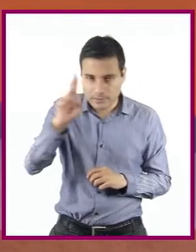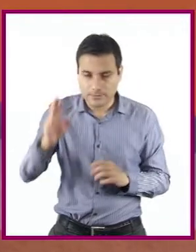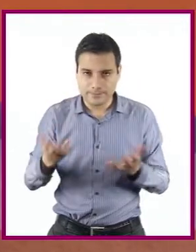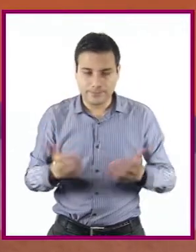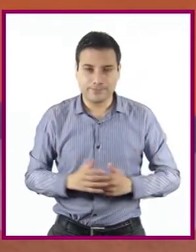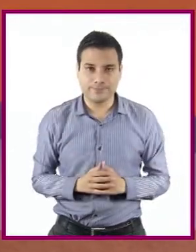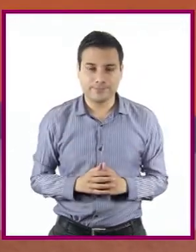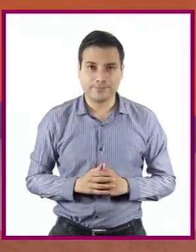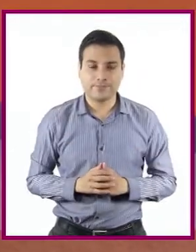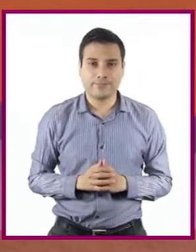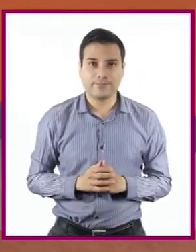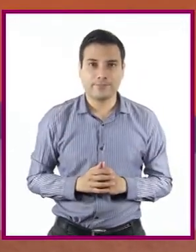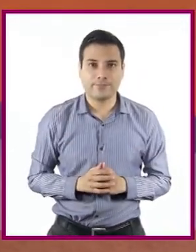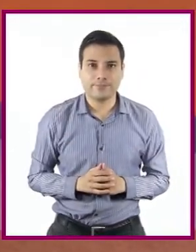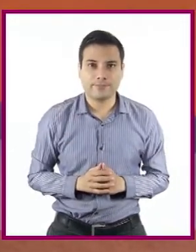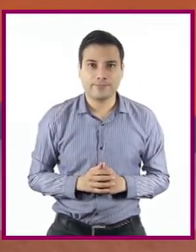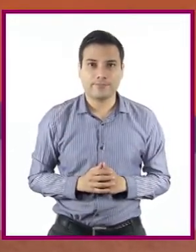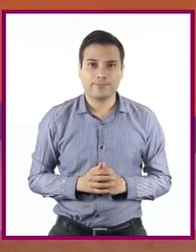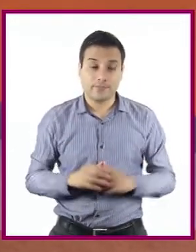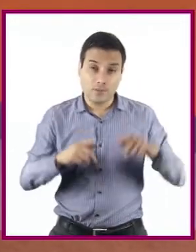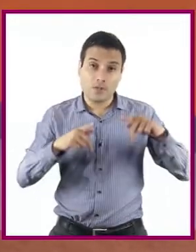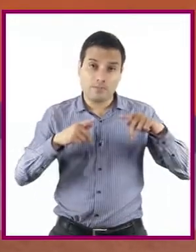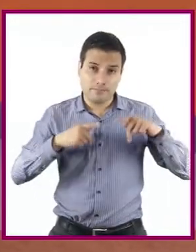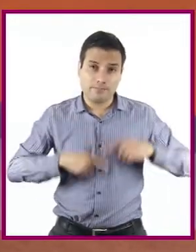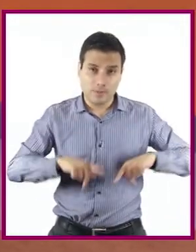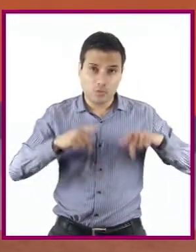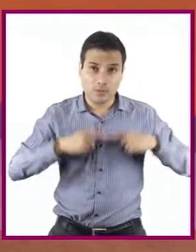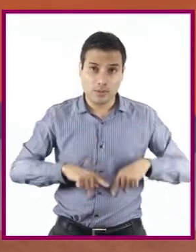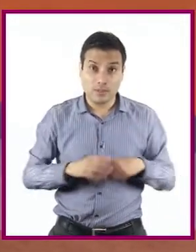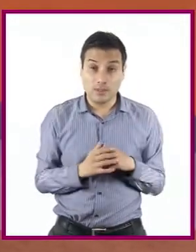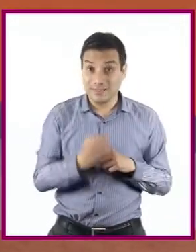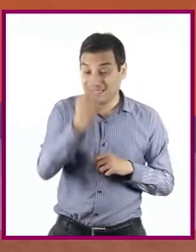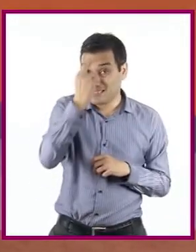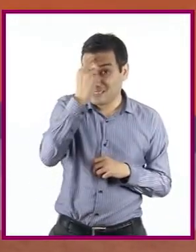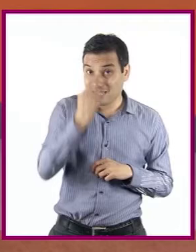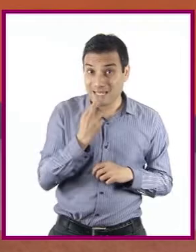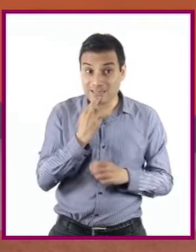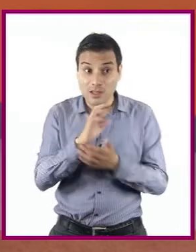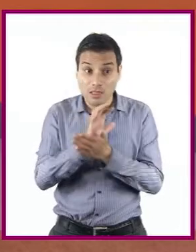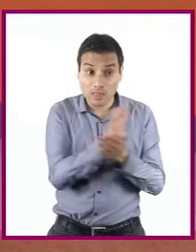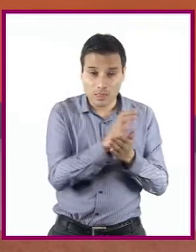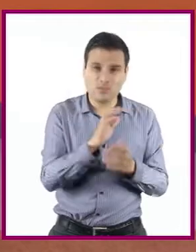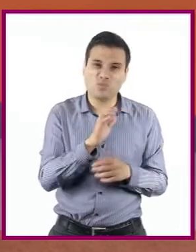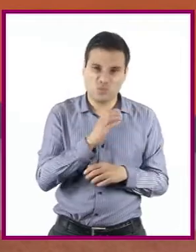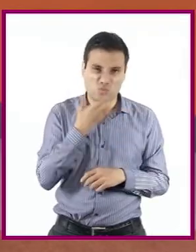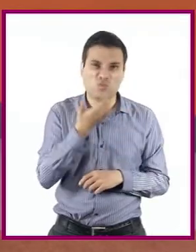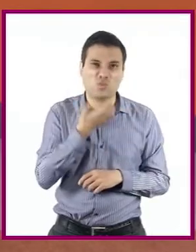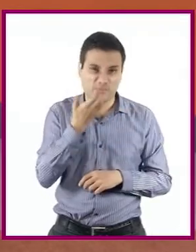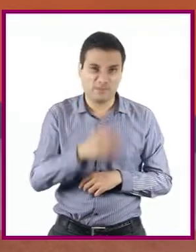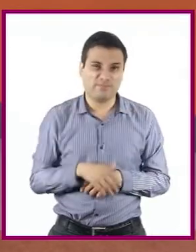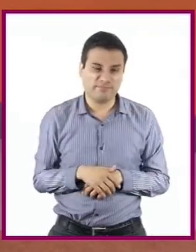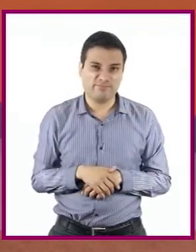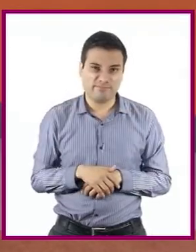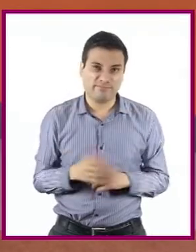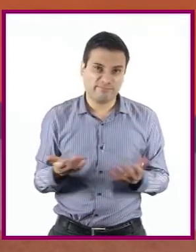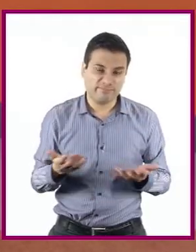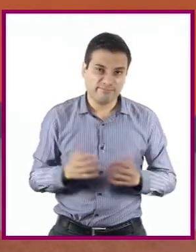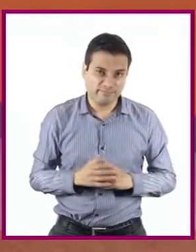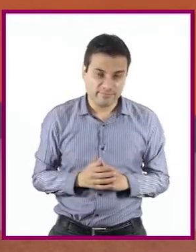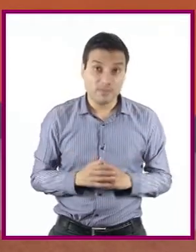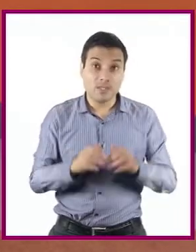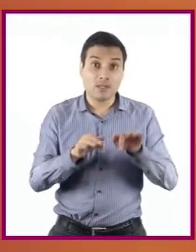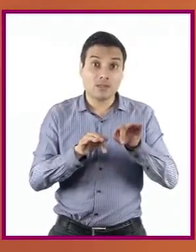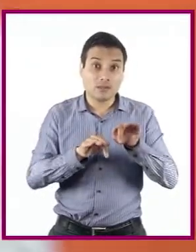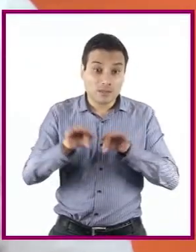La discriminación a causa del origen étnico continúa siendo generalizada en los ámbitos de la vivienda, el empleo y el acceso a